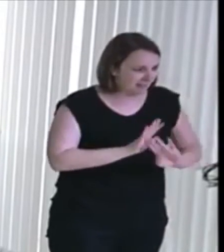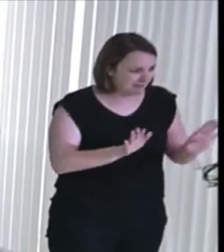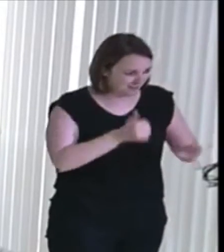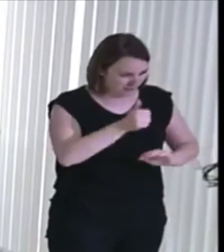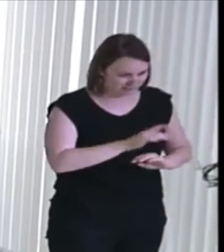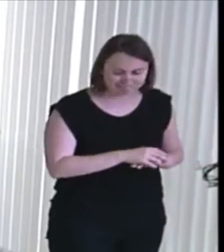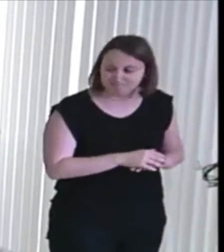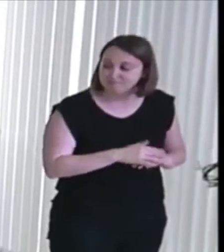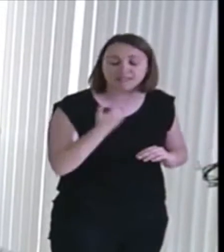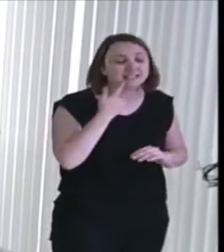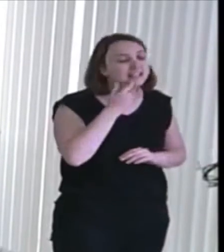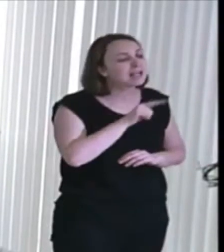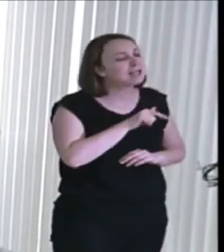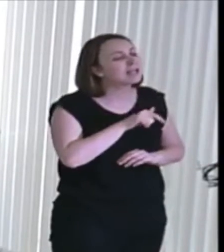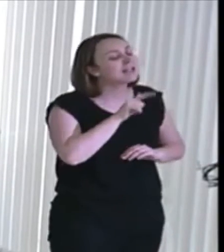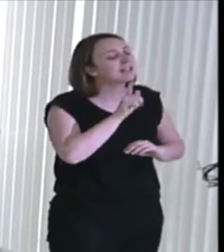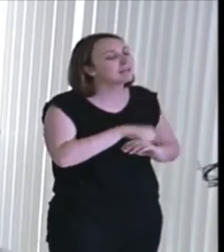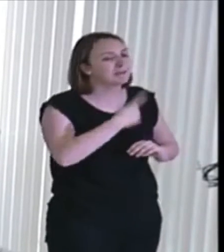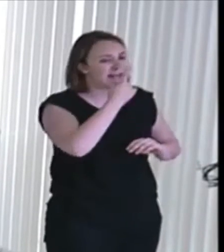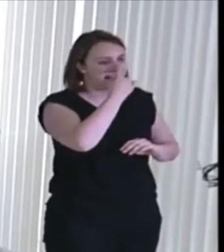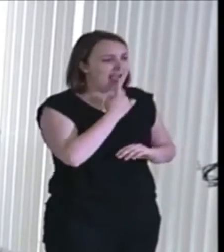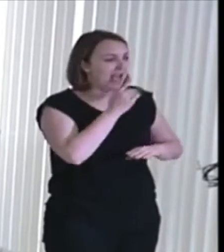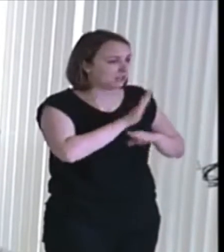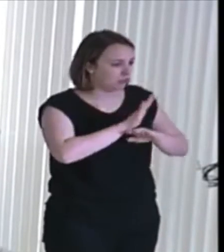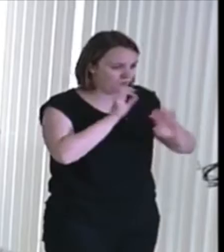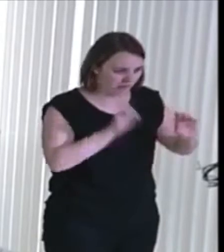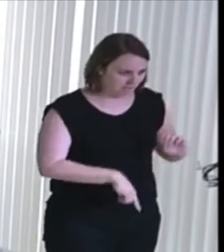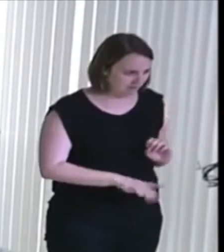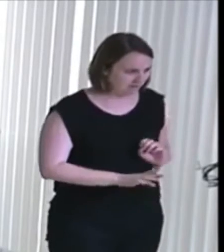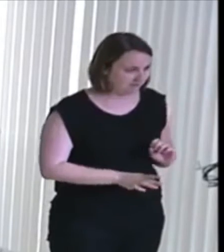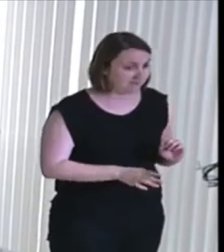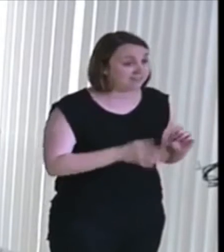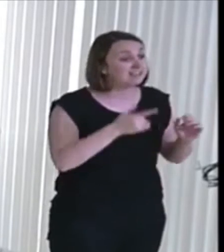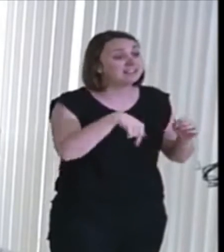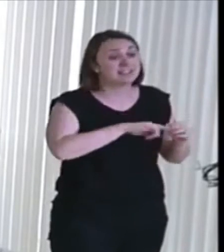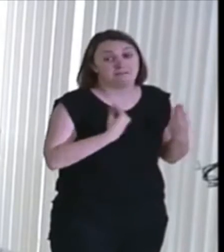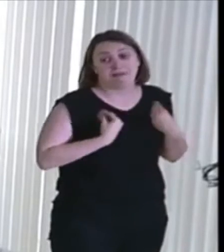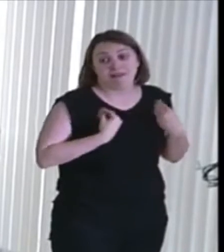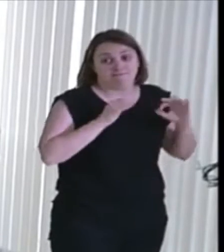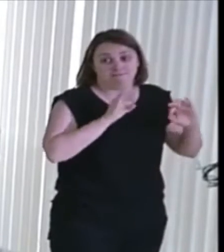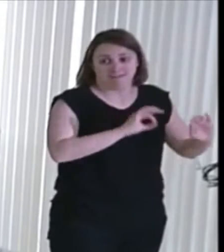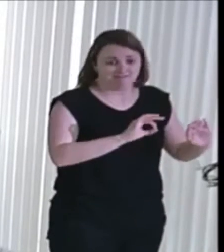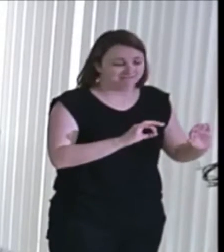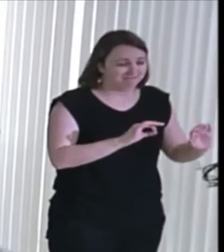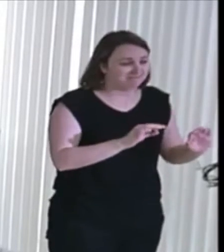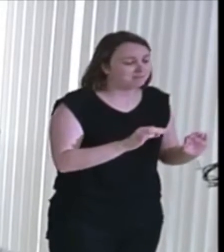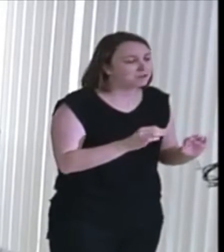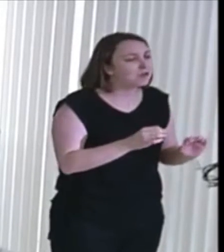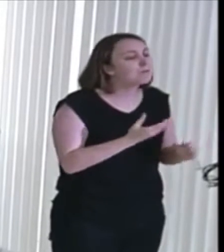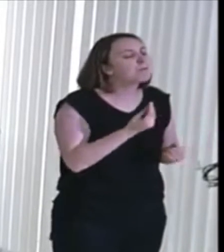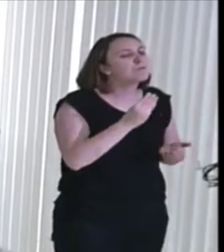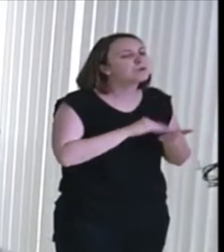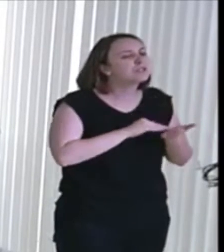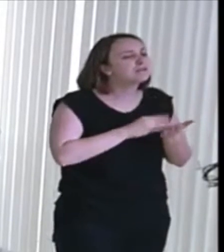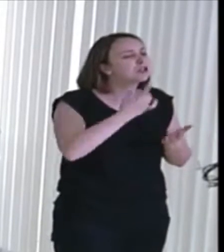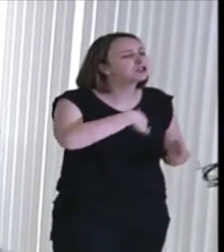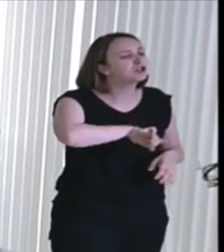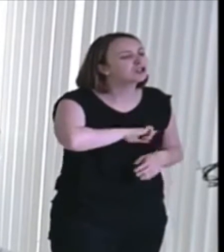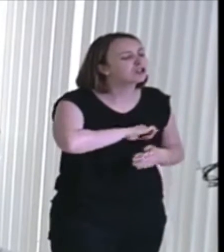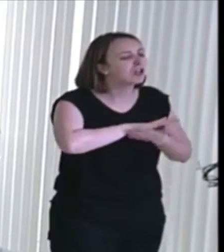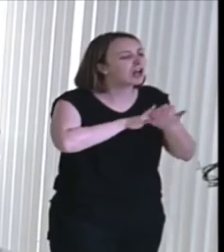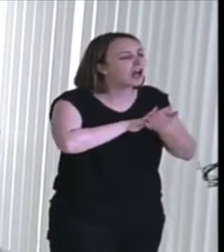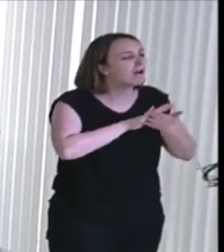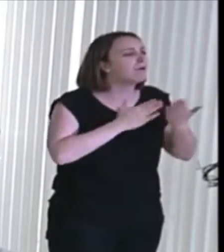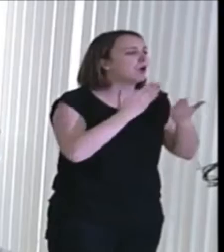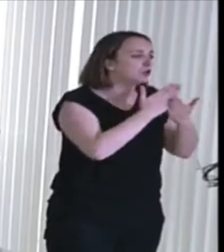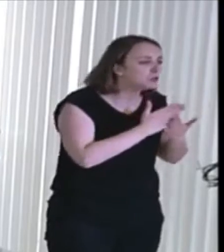muy importante que no hemos hablado, que es una cuestión de actitud y ante la vida, ¿no? Y muchas veces siempre hablamos de los